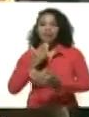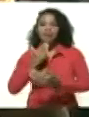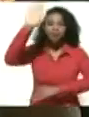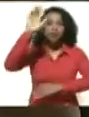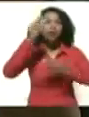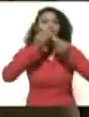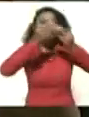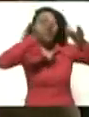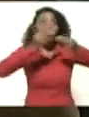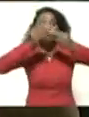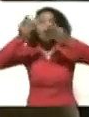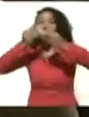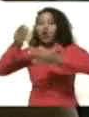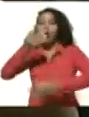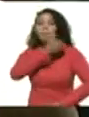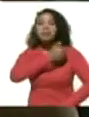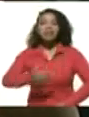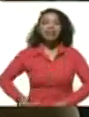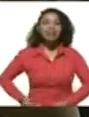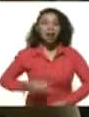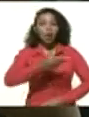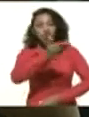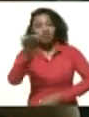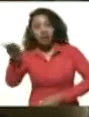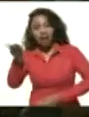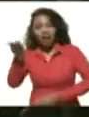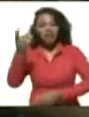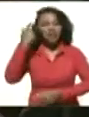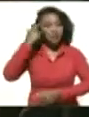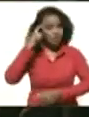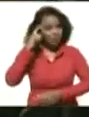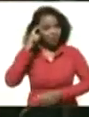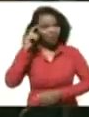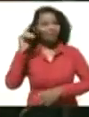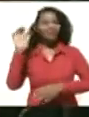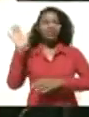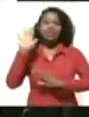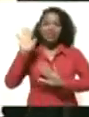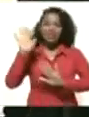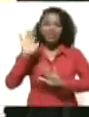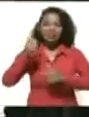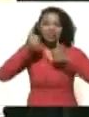mando un beso al presidente de parte de usted eso que está chévere